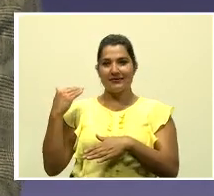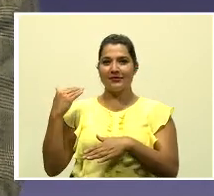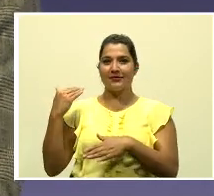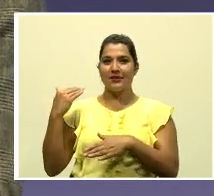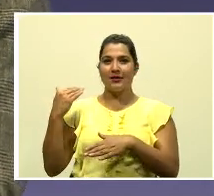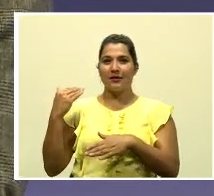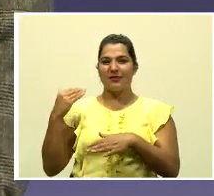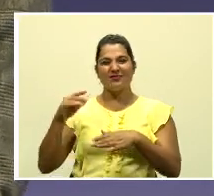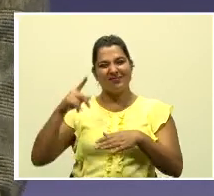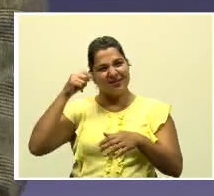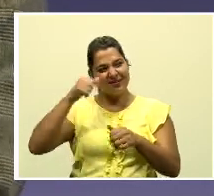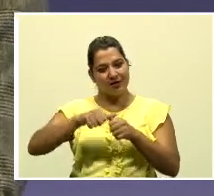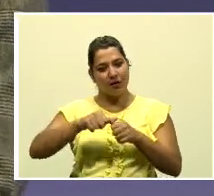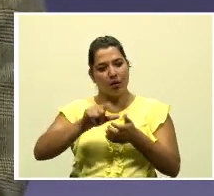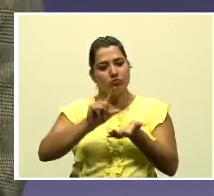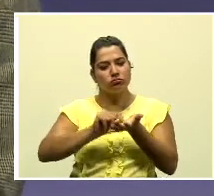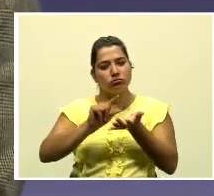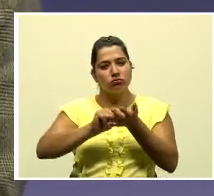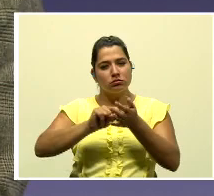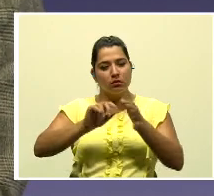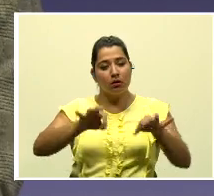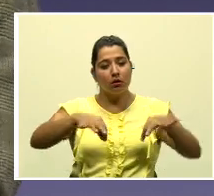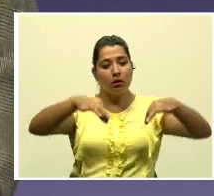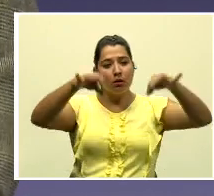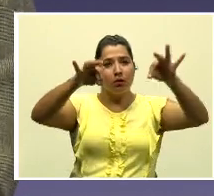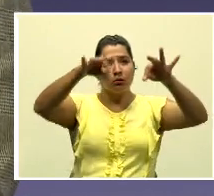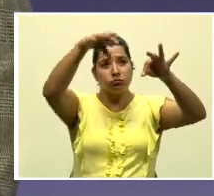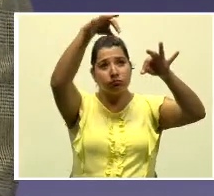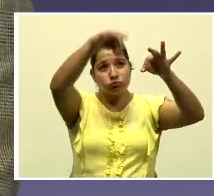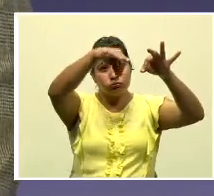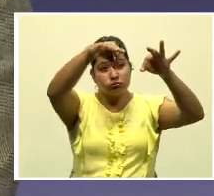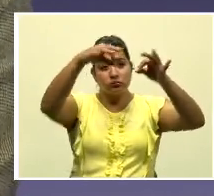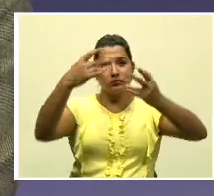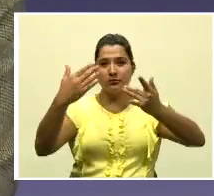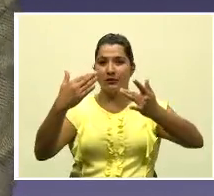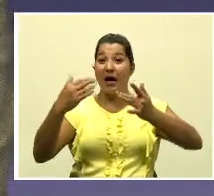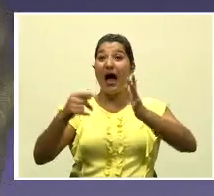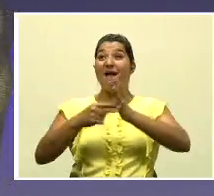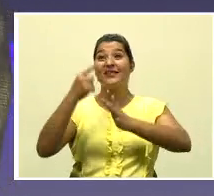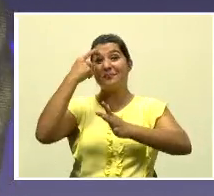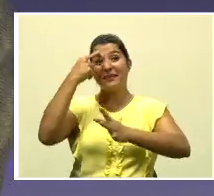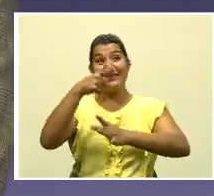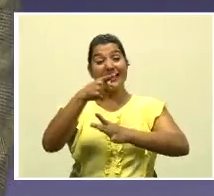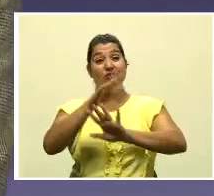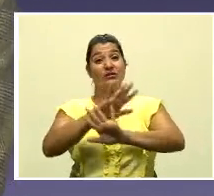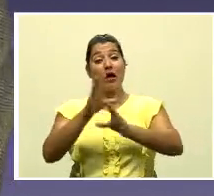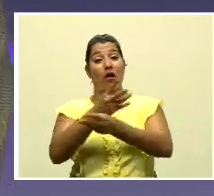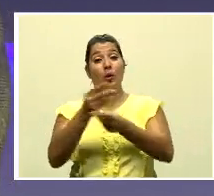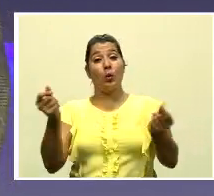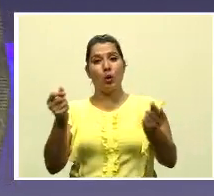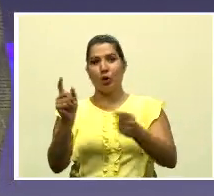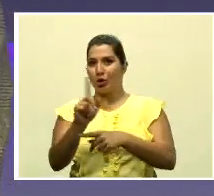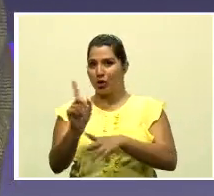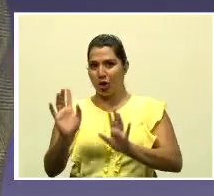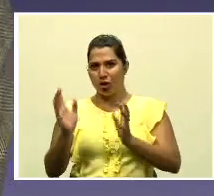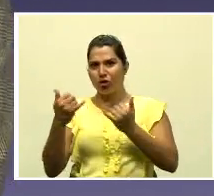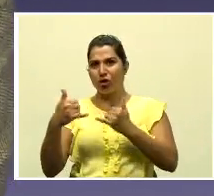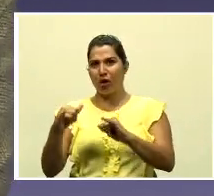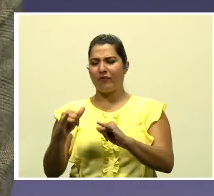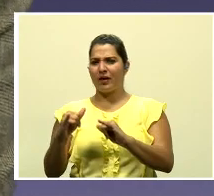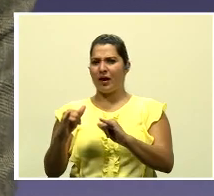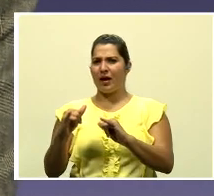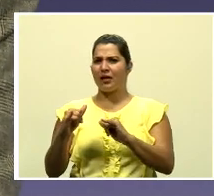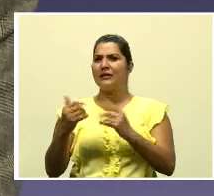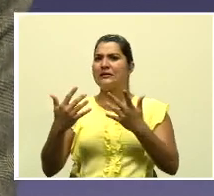Se piensa a veces que el arte fotoquímico está muerto, pero en realidad no. En los últimos años